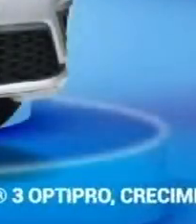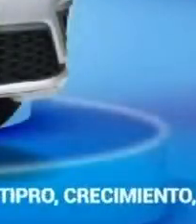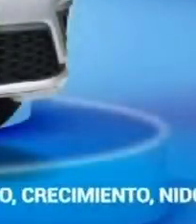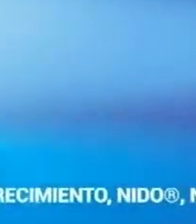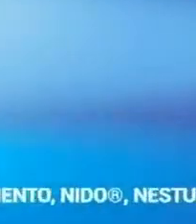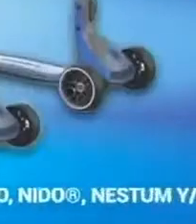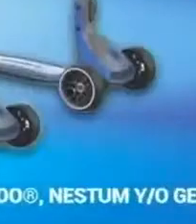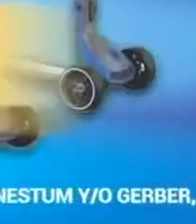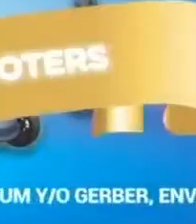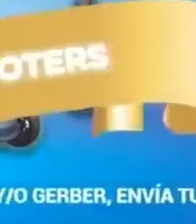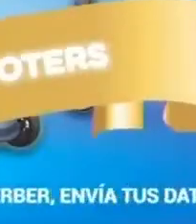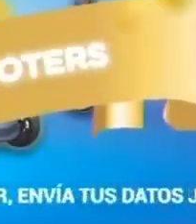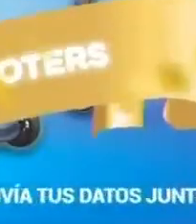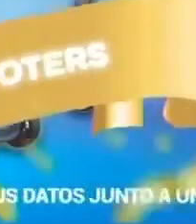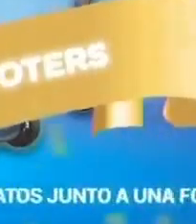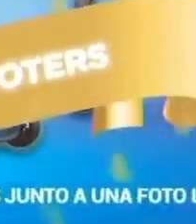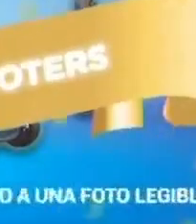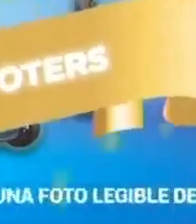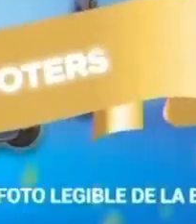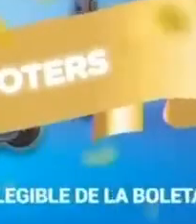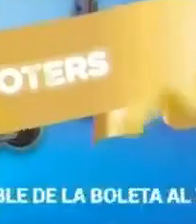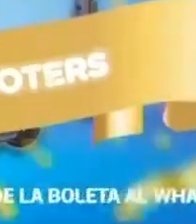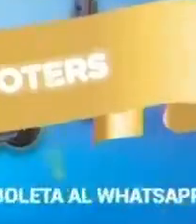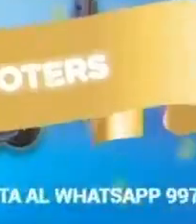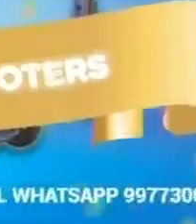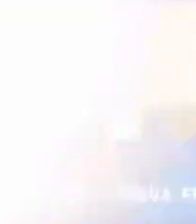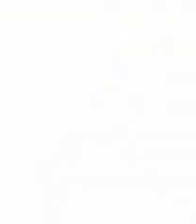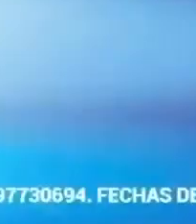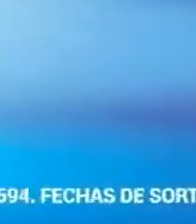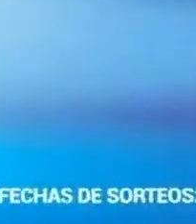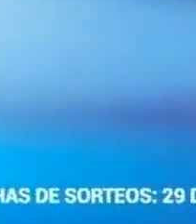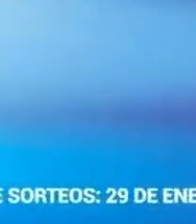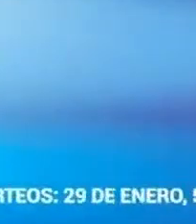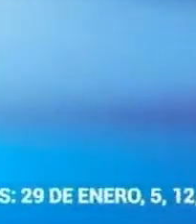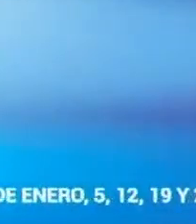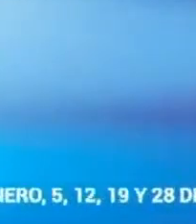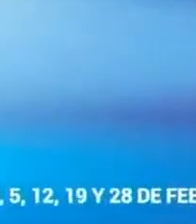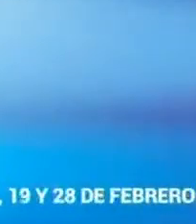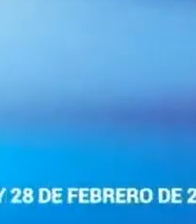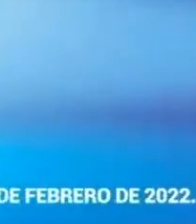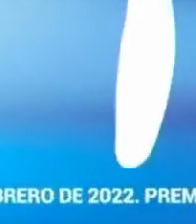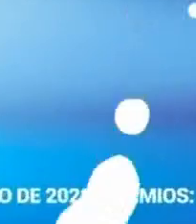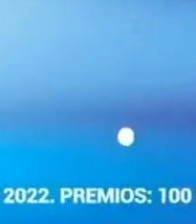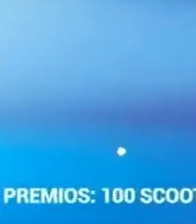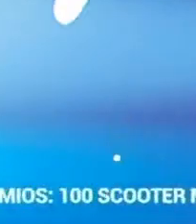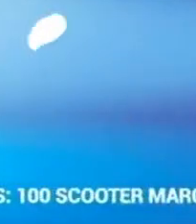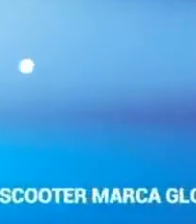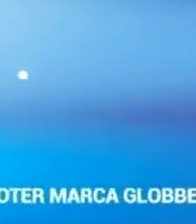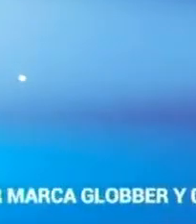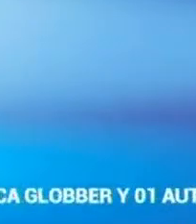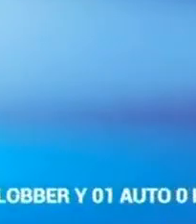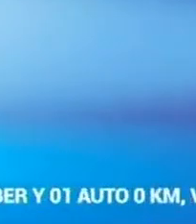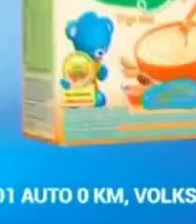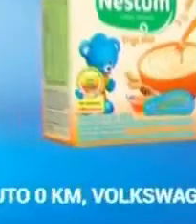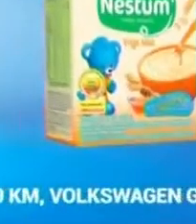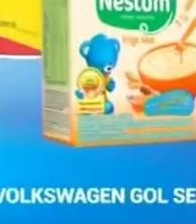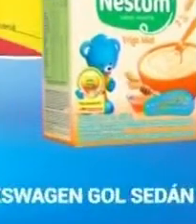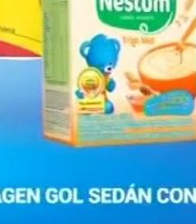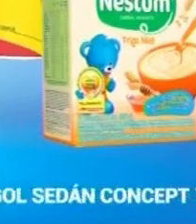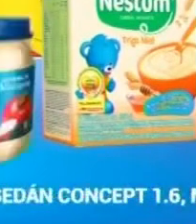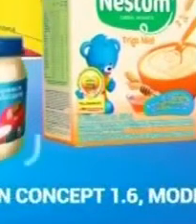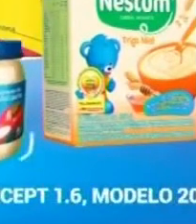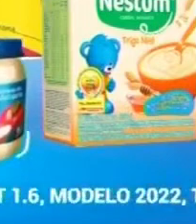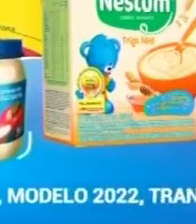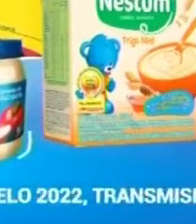0 kilómetros y 100 scooters para que pases más tiempo de calidad con tus peques. Solo compra 54 soles en NAN 3 Crecimiento, NAN 3 OptiPro,